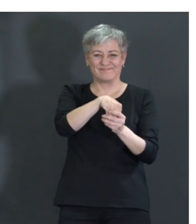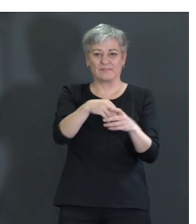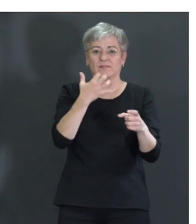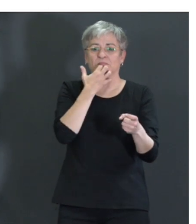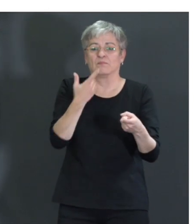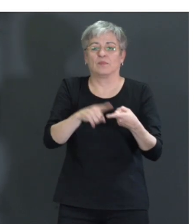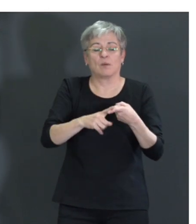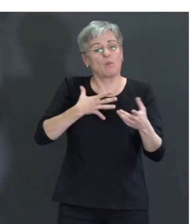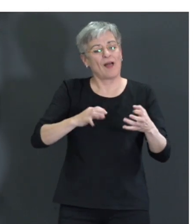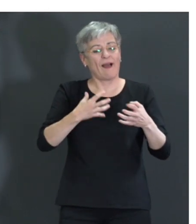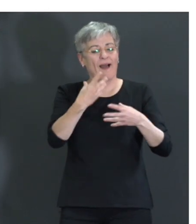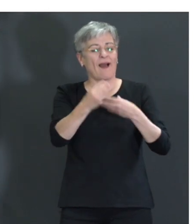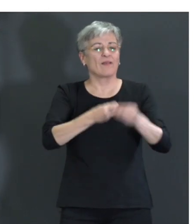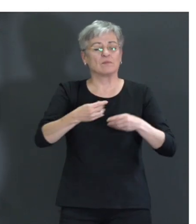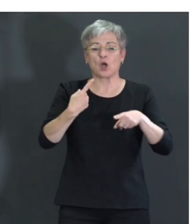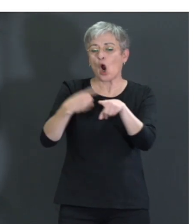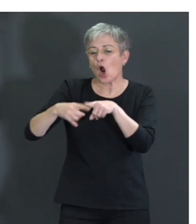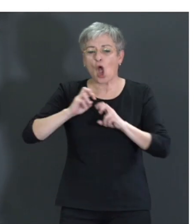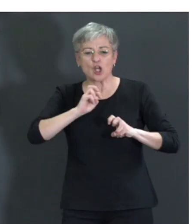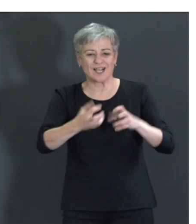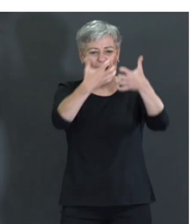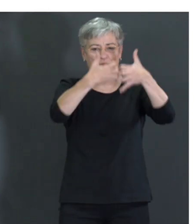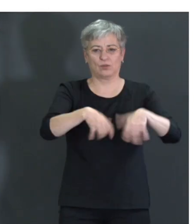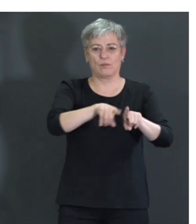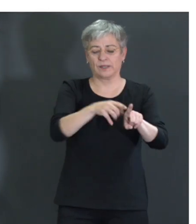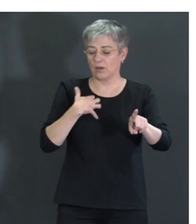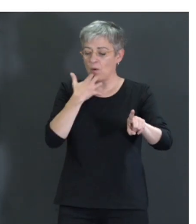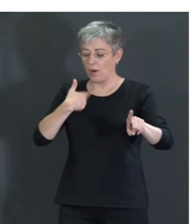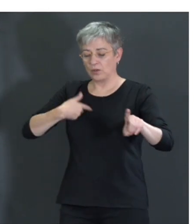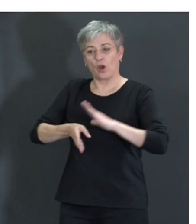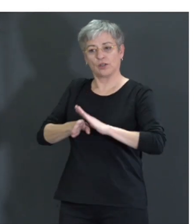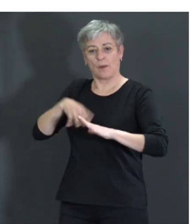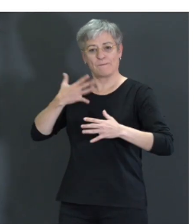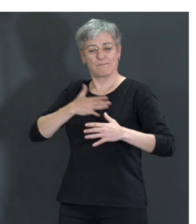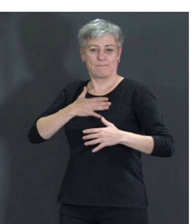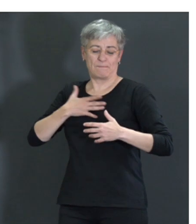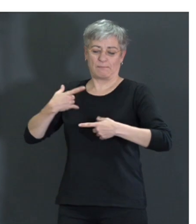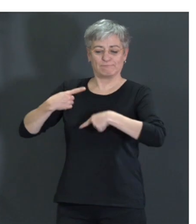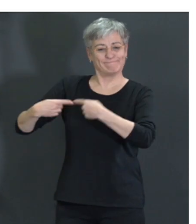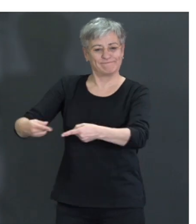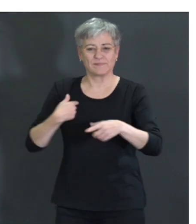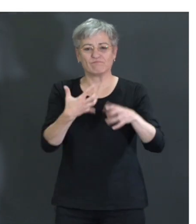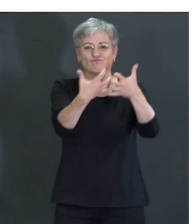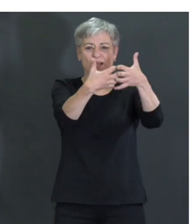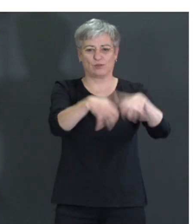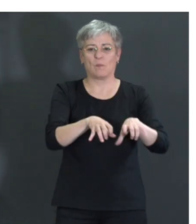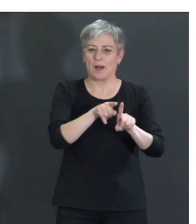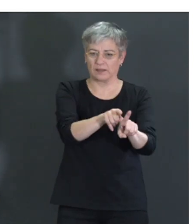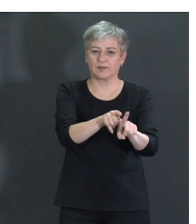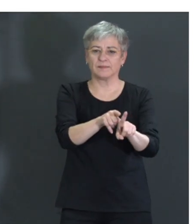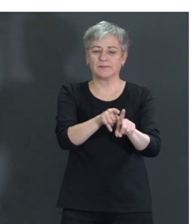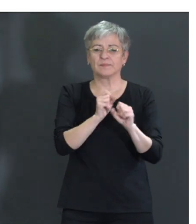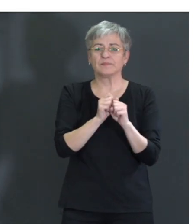variedad de tareas que lo que ayudan es o permiten continuar con tus rutinas diarias, ¿no? Entonces, en este